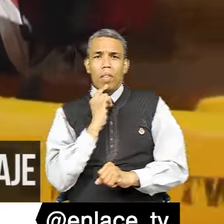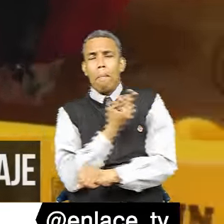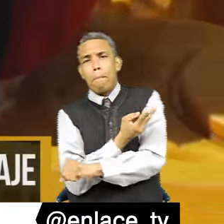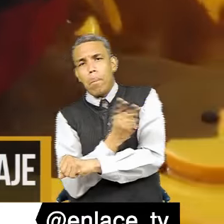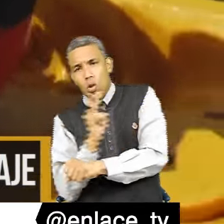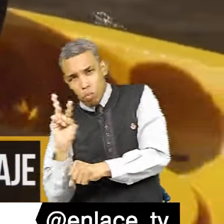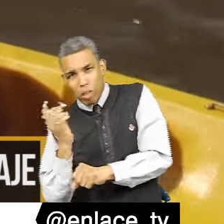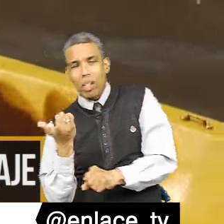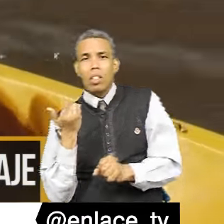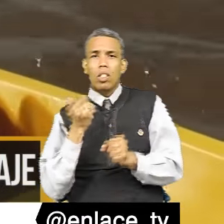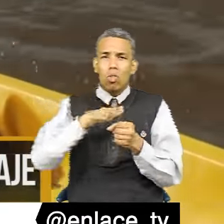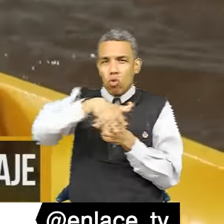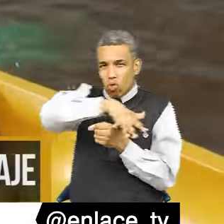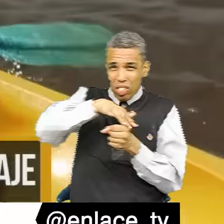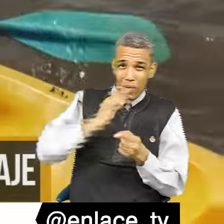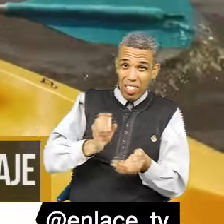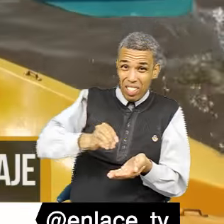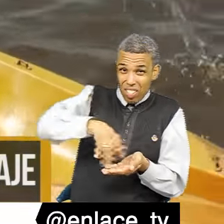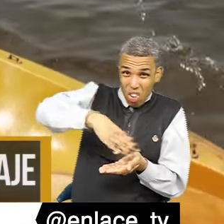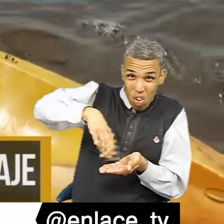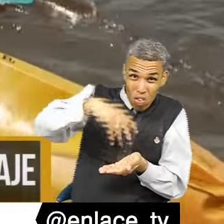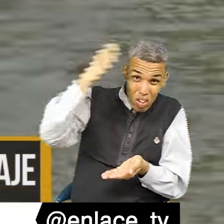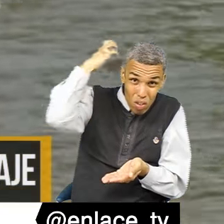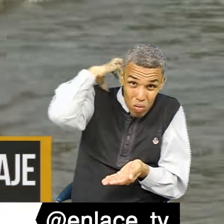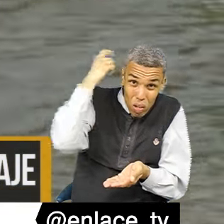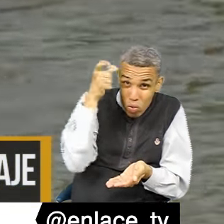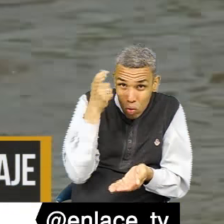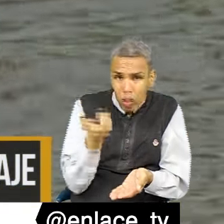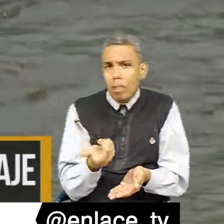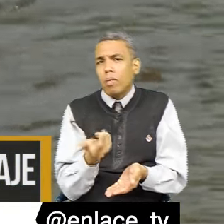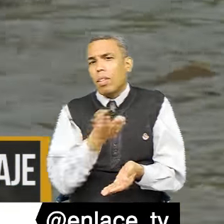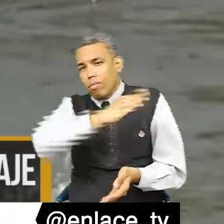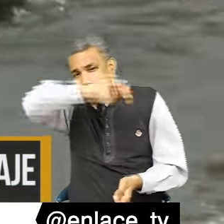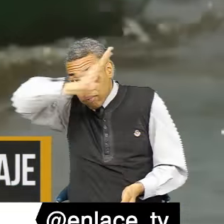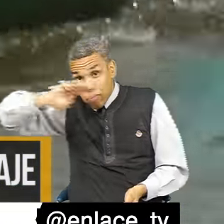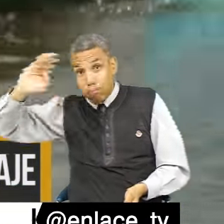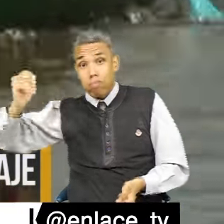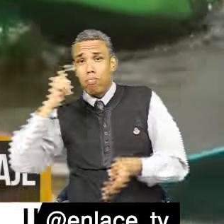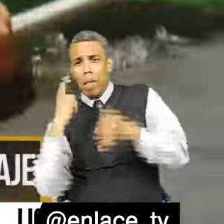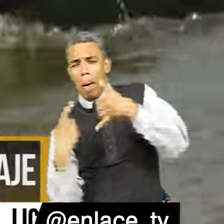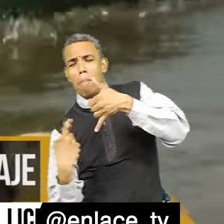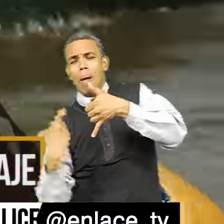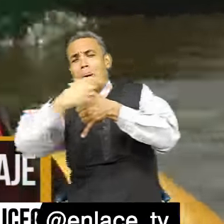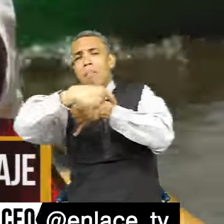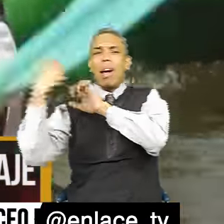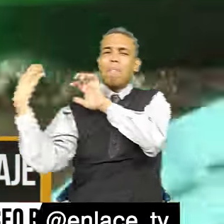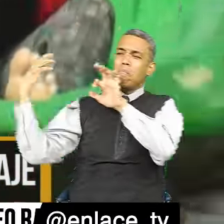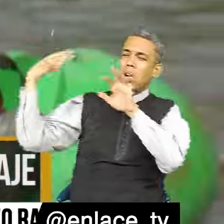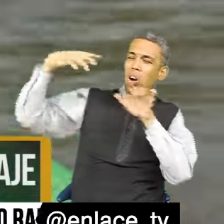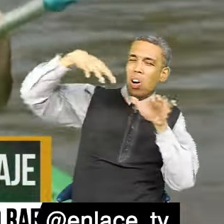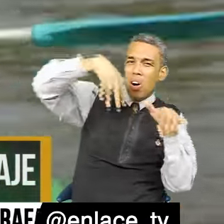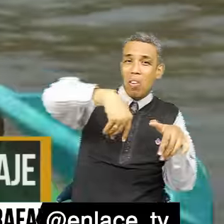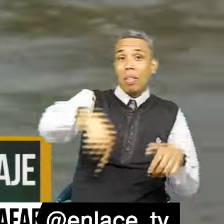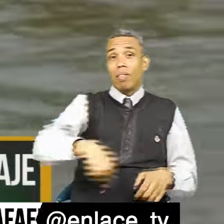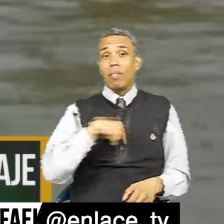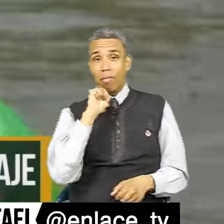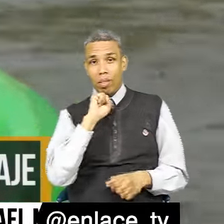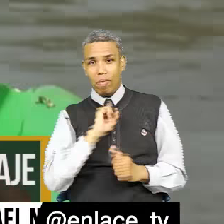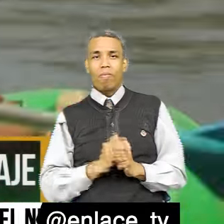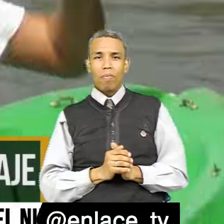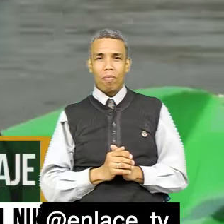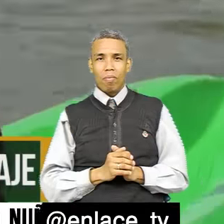Cundinamarca, Chocó, Santander, Córdoba, Boyacá y Antioquia se concentrarán en la Ciénaga San Silvestre. De ocupar los primeros